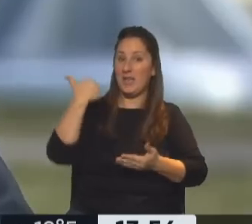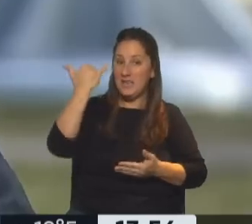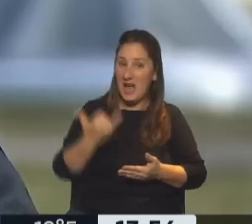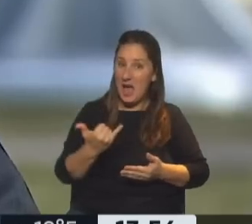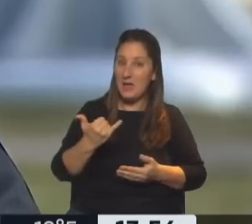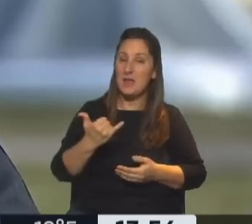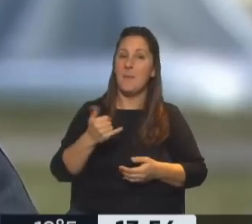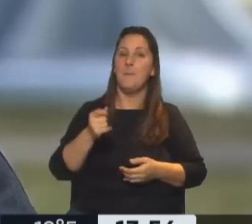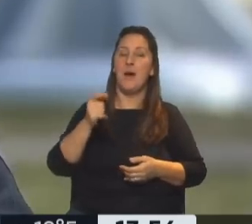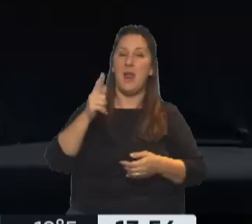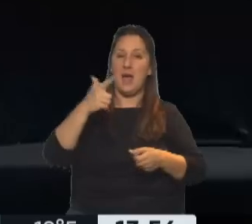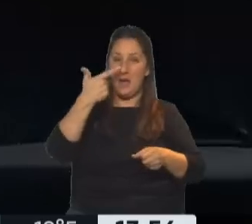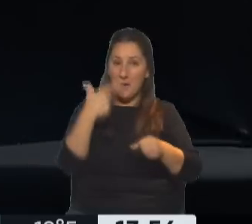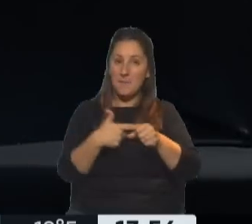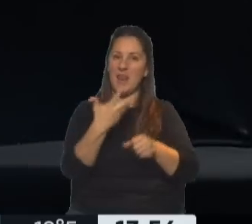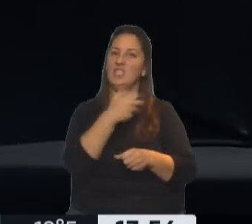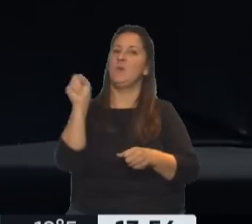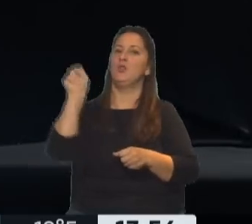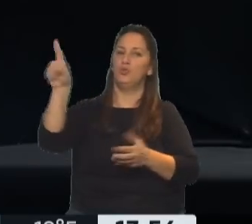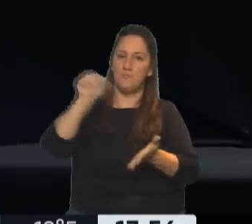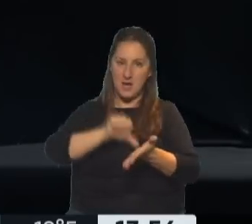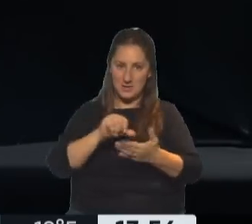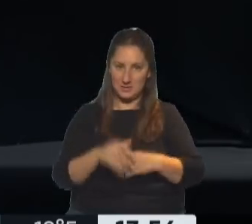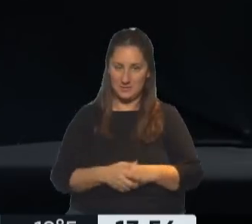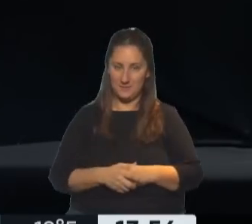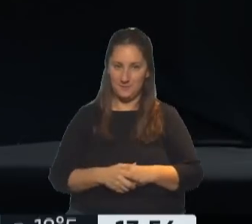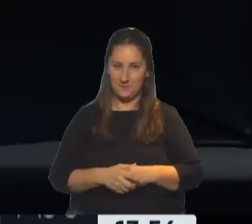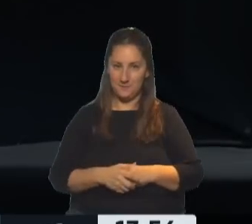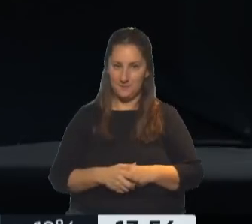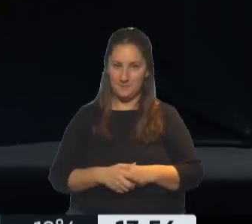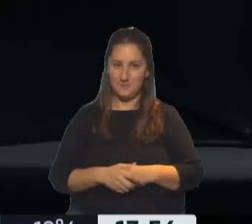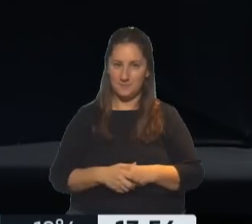el gasoil para llevárselo a su país o para